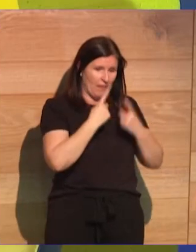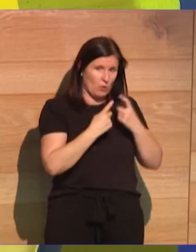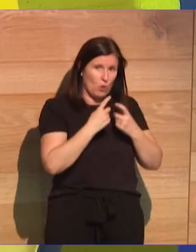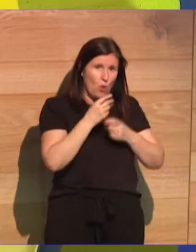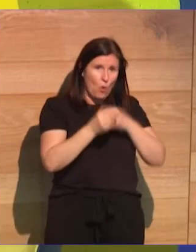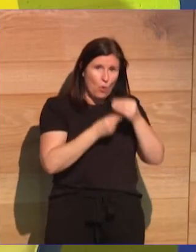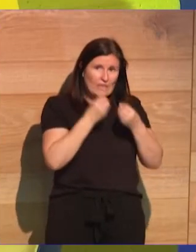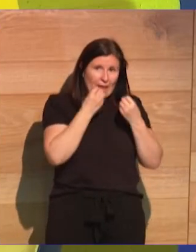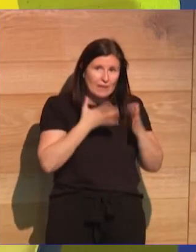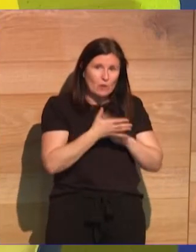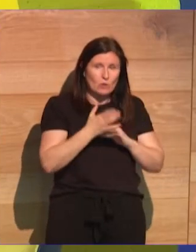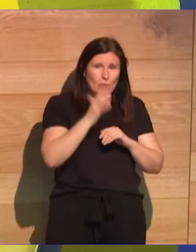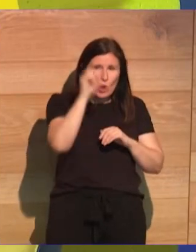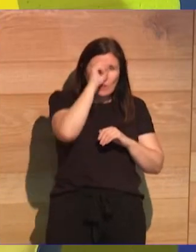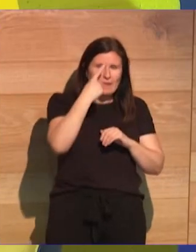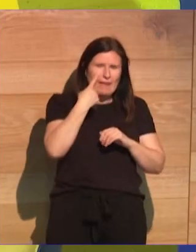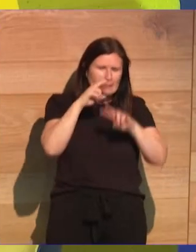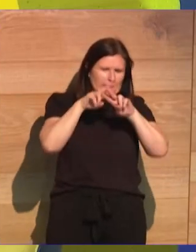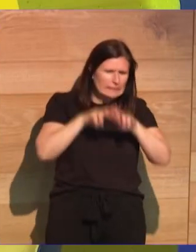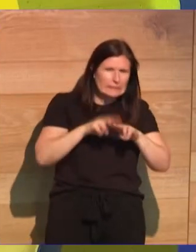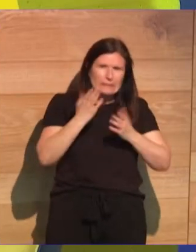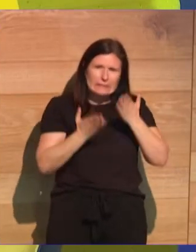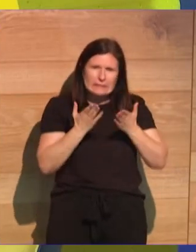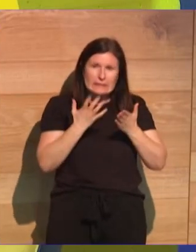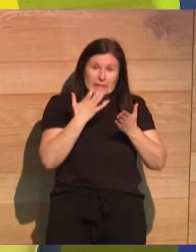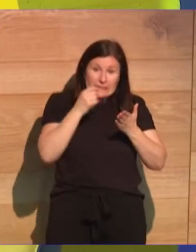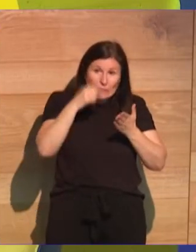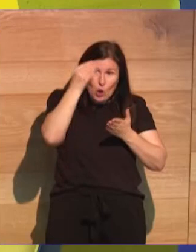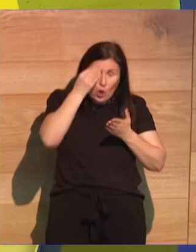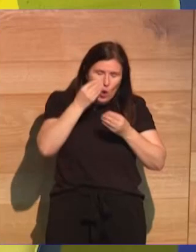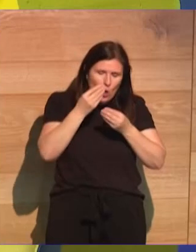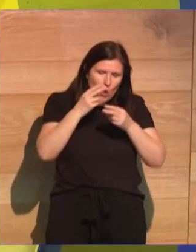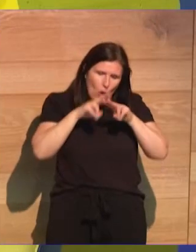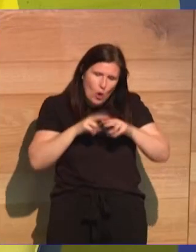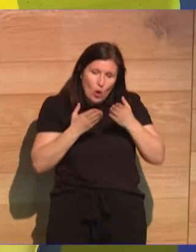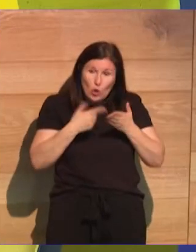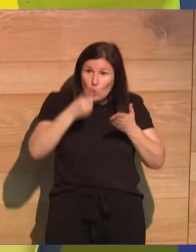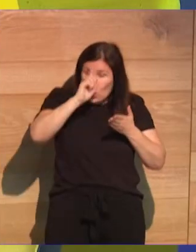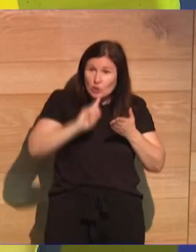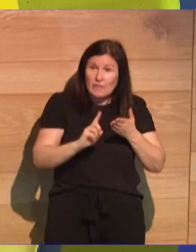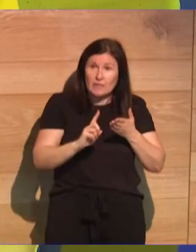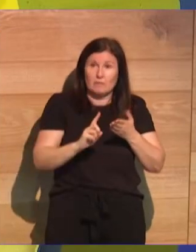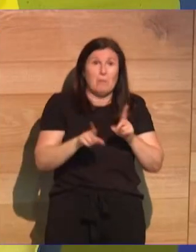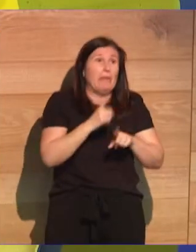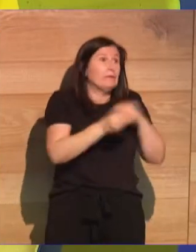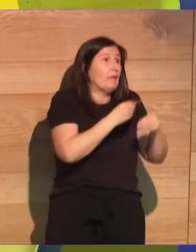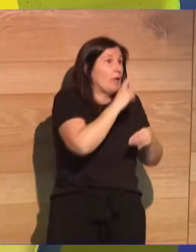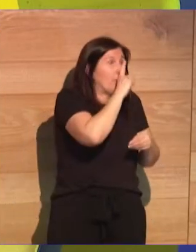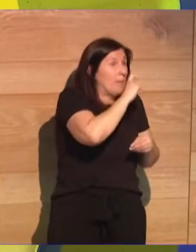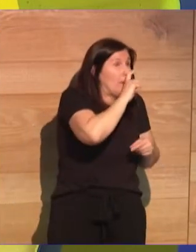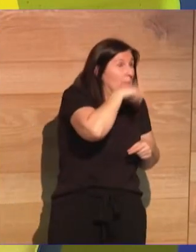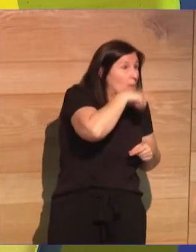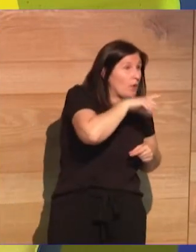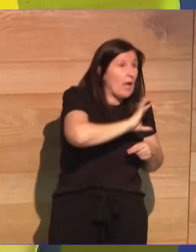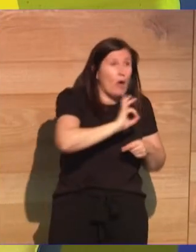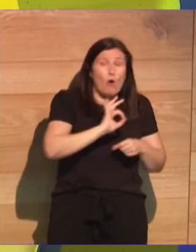conciencia crítica, construyendo conocimiento a partir de lo que obtienes, pues me da igual que lo hagan memorizándolo que sacándolo